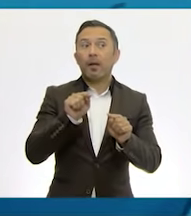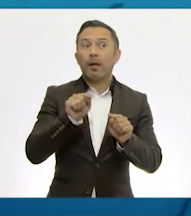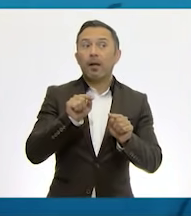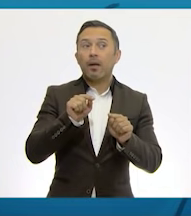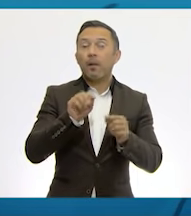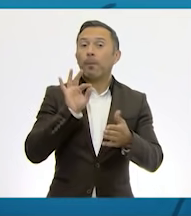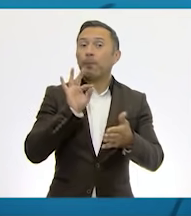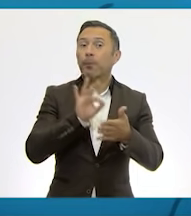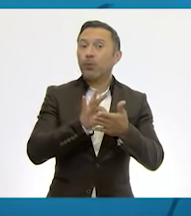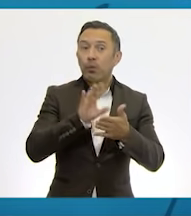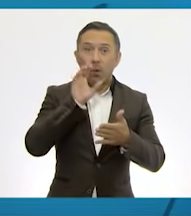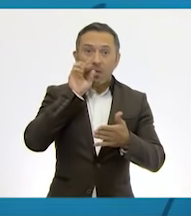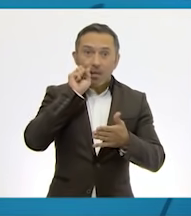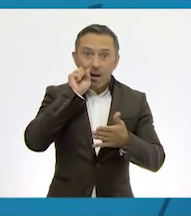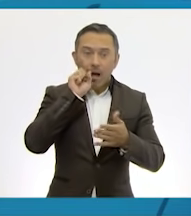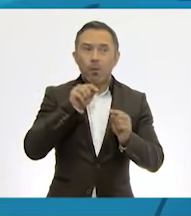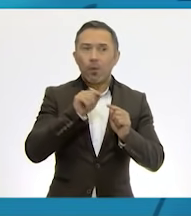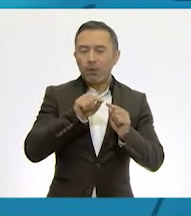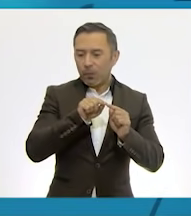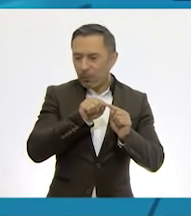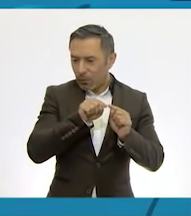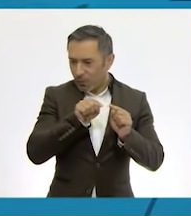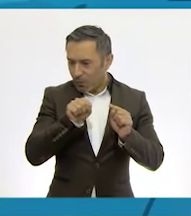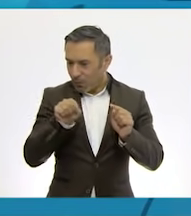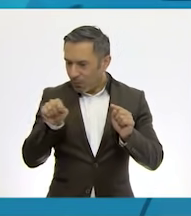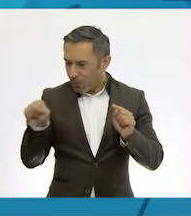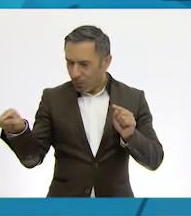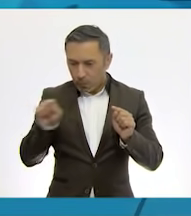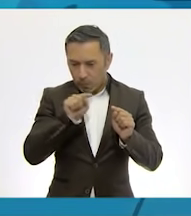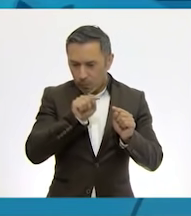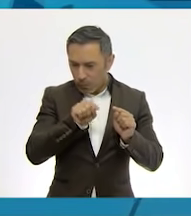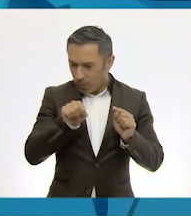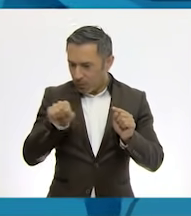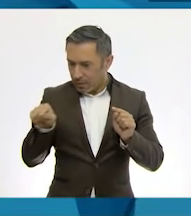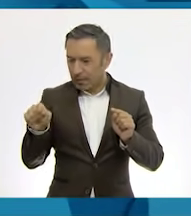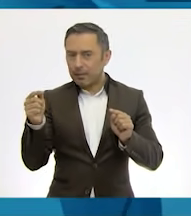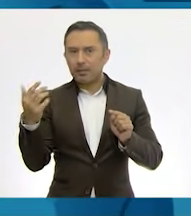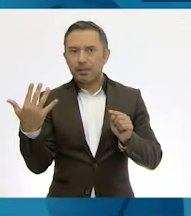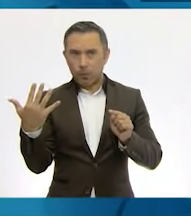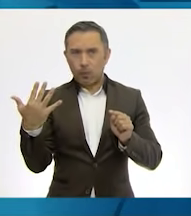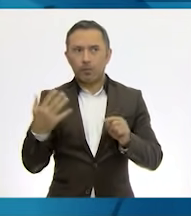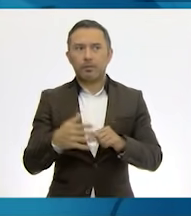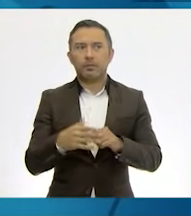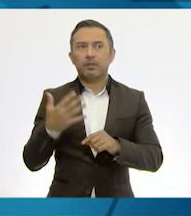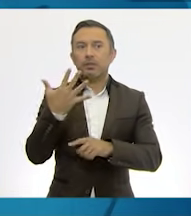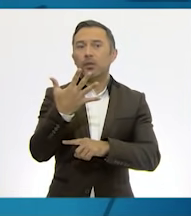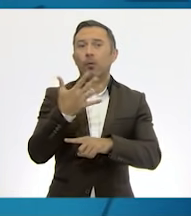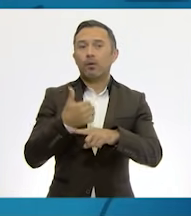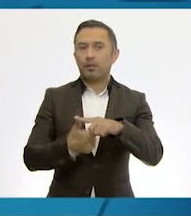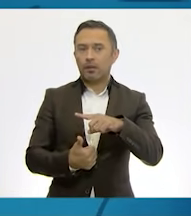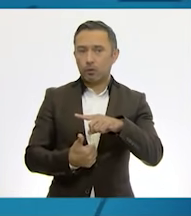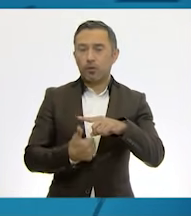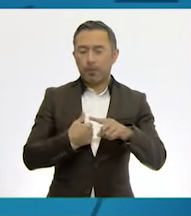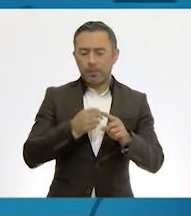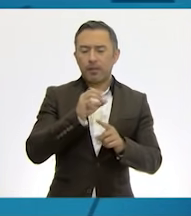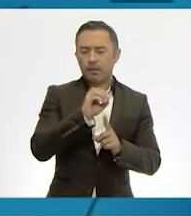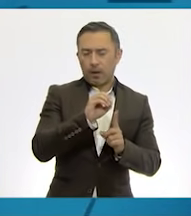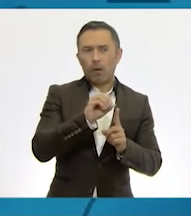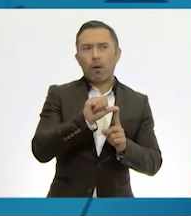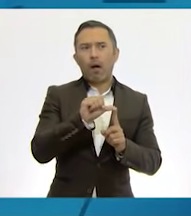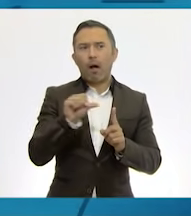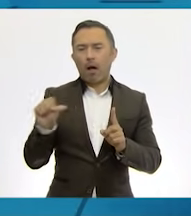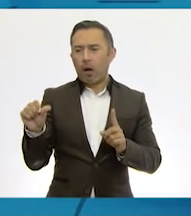sextos en la recta numérica? Aquí tenemos ya la recta numérica que va del cero al uno, y está dividido en uno,